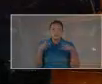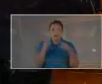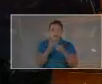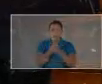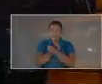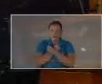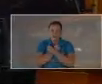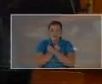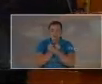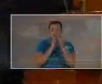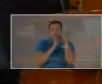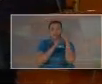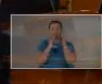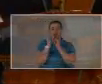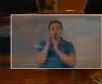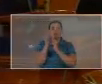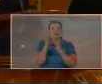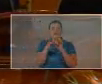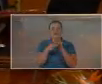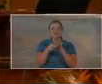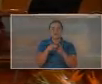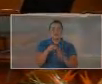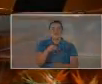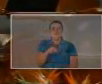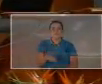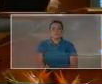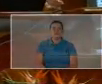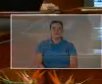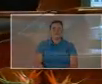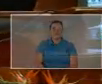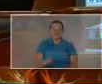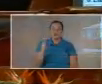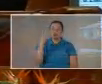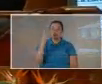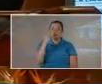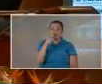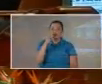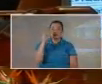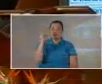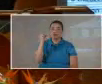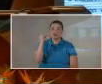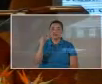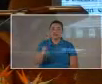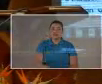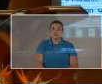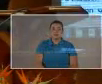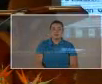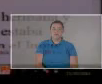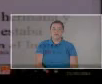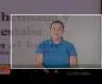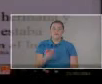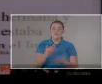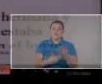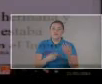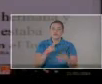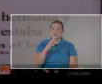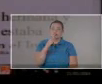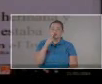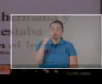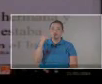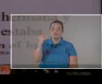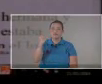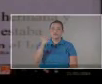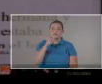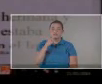hacia Marta, María y Lázaro. Dice, enviaron pues las hermanas a decir a Jesús, Señor, el que